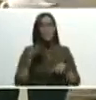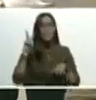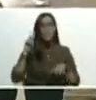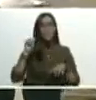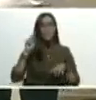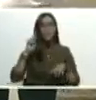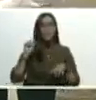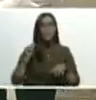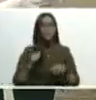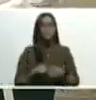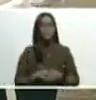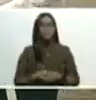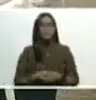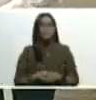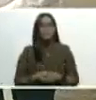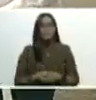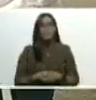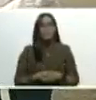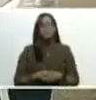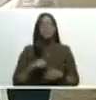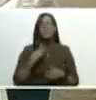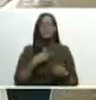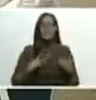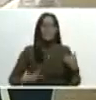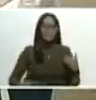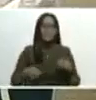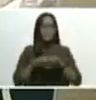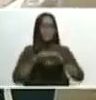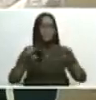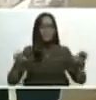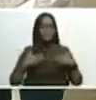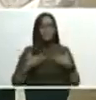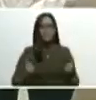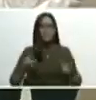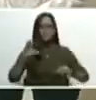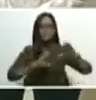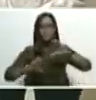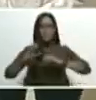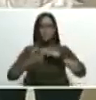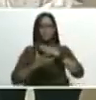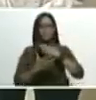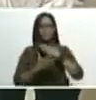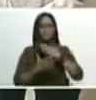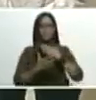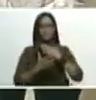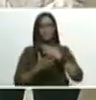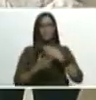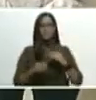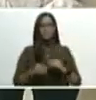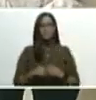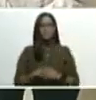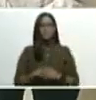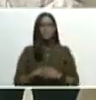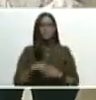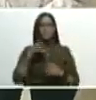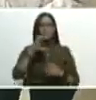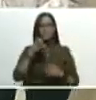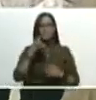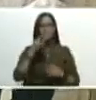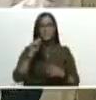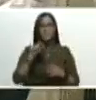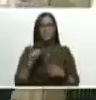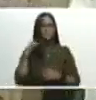Salud municipal. La vicepresidenta de Educación, Salud, Ciencia y Tecnología, Silita, Super Silita,